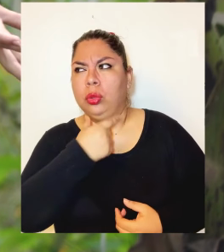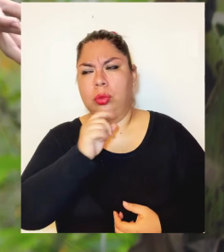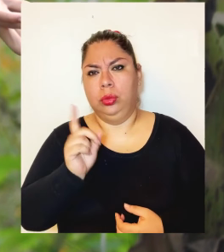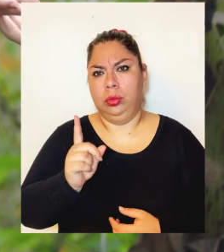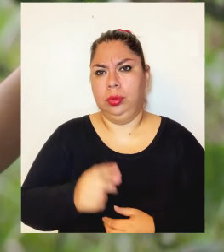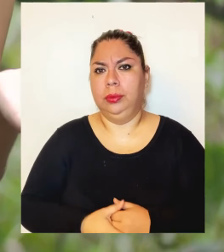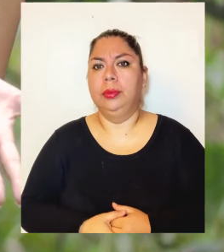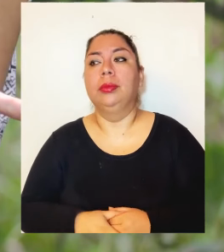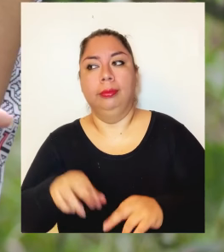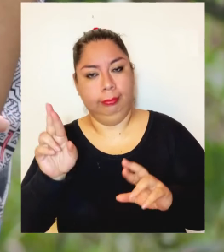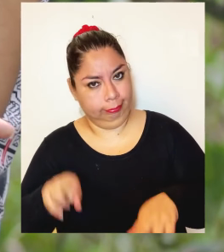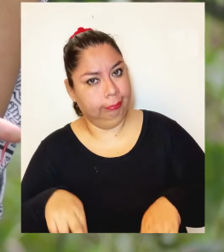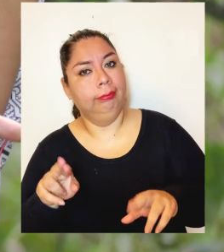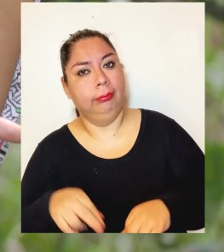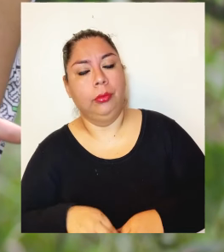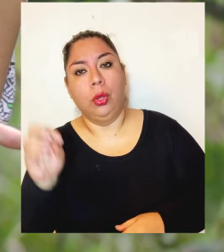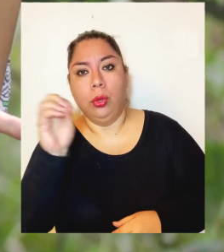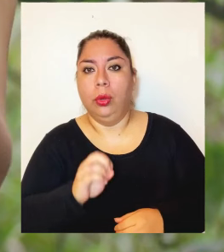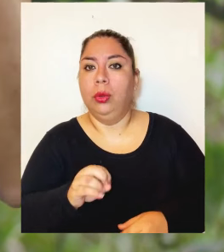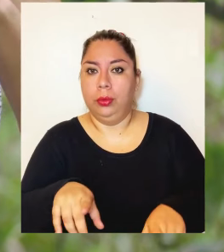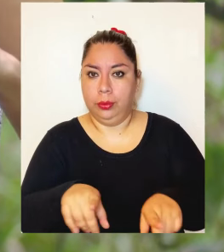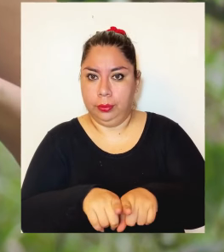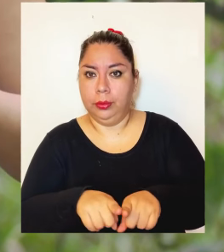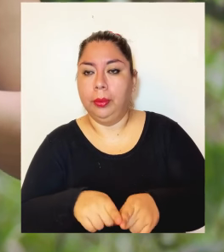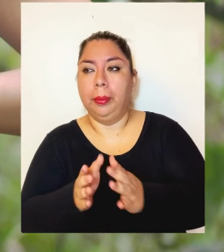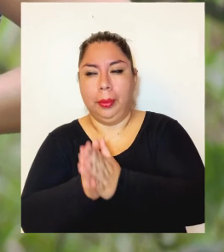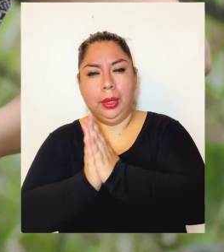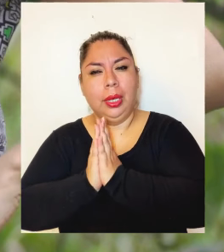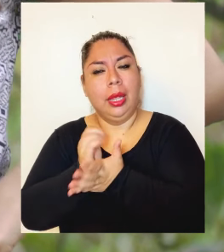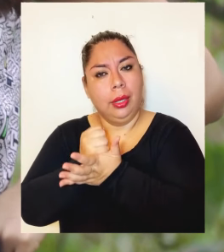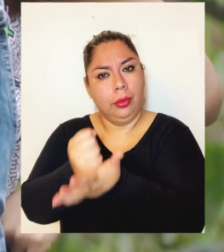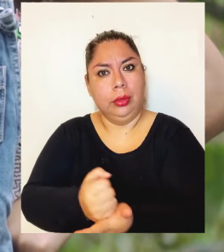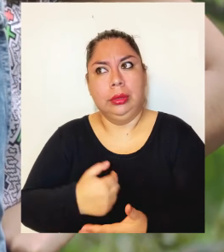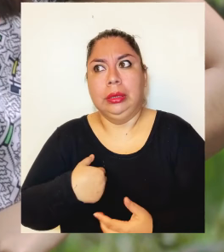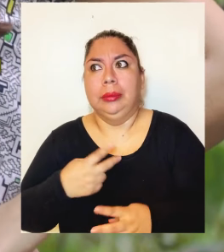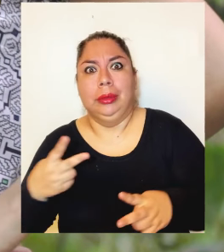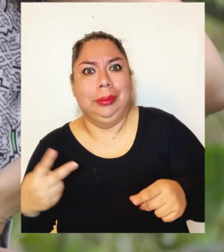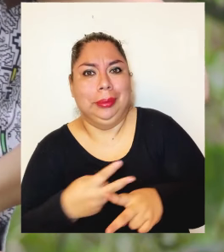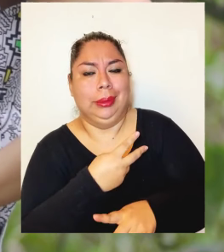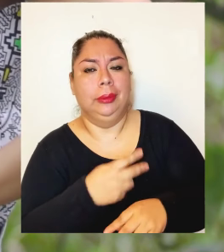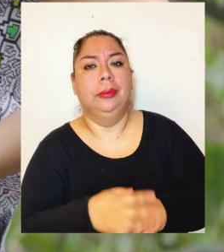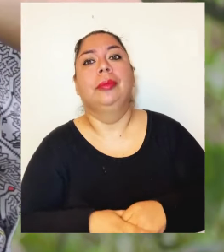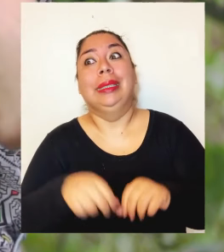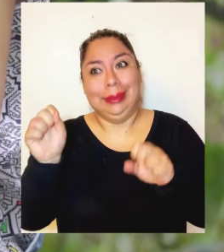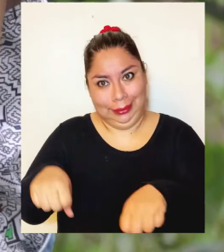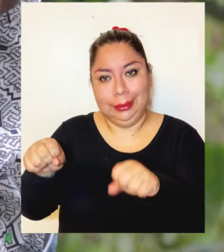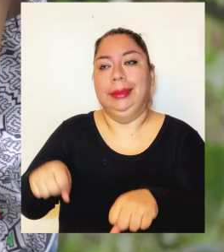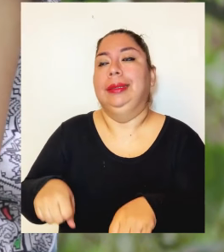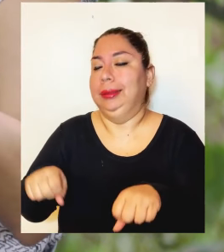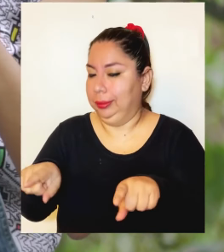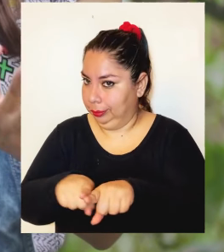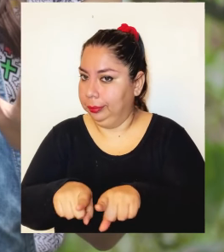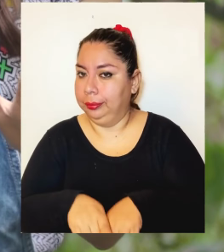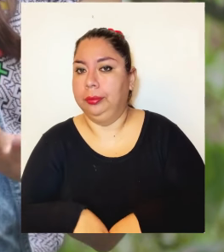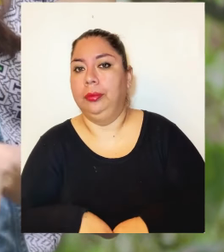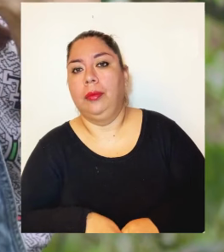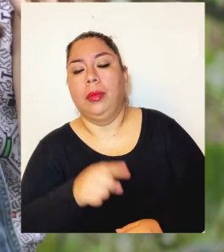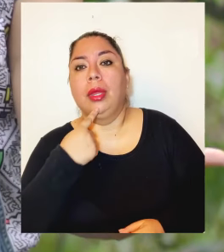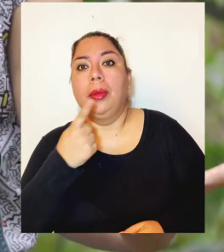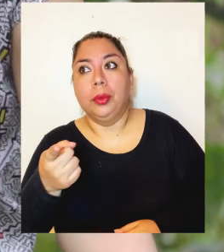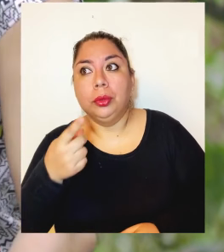nos guste. Ajá. O también podemos pedir ayuda si sentimos que estamos en peligro. Exactamente,